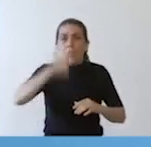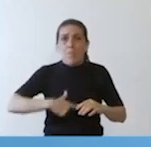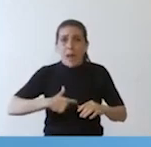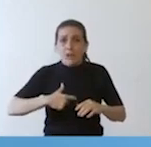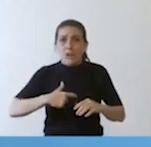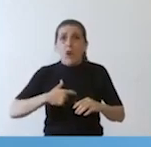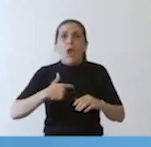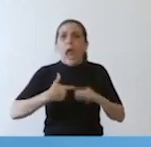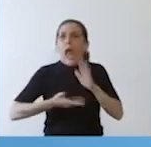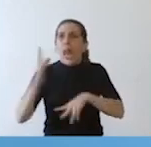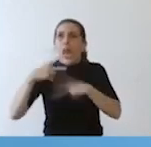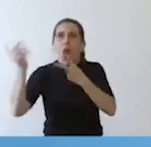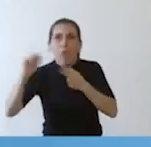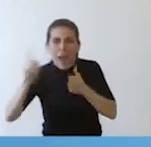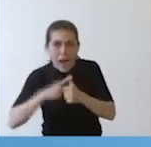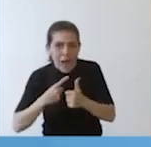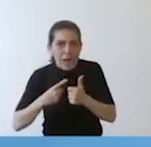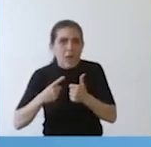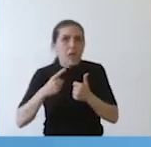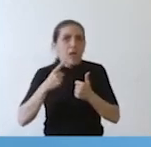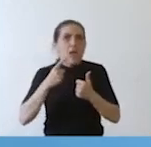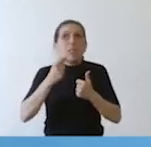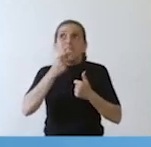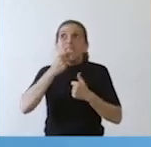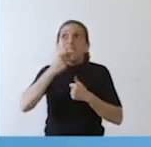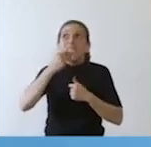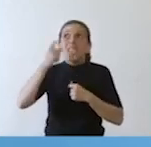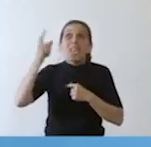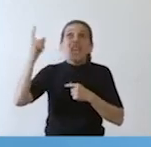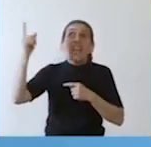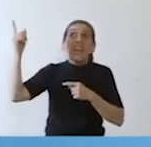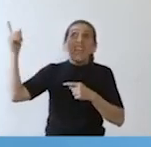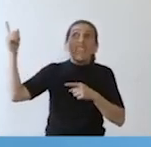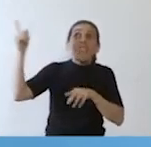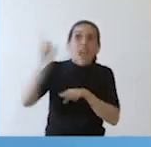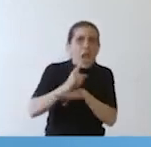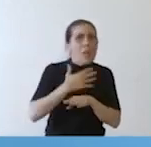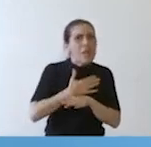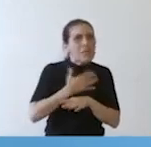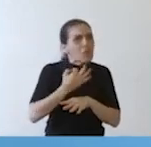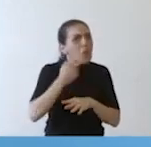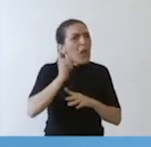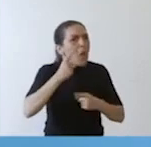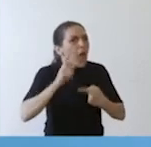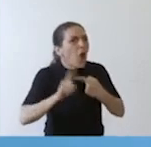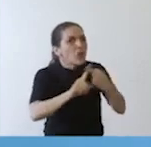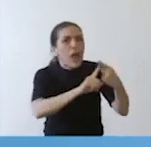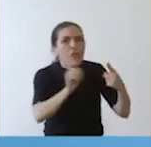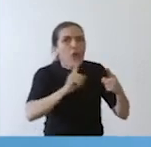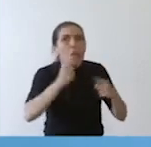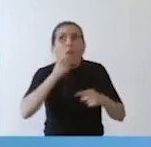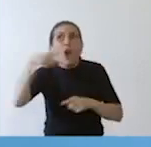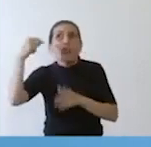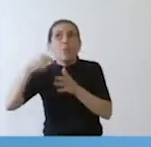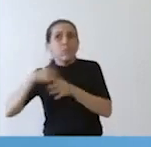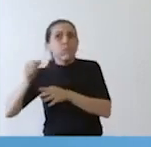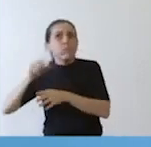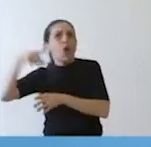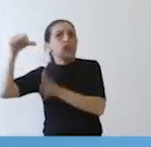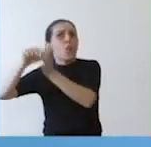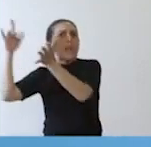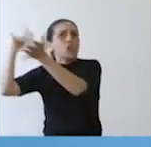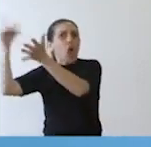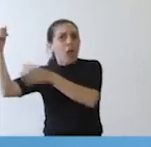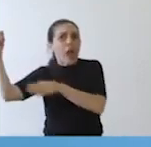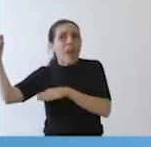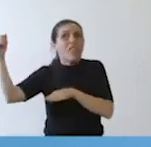sus viajes, que restrinjan sus contactos cuando vengan, aunque se sientan bien, porque puede ser que lo estén incubando, particularmente si vienen